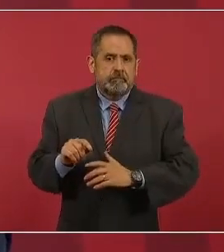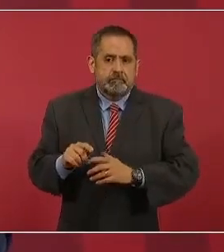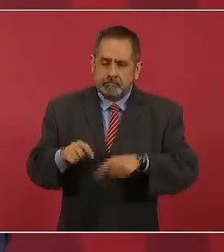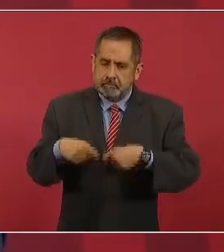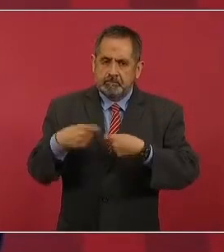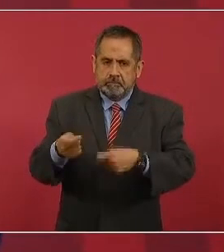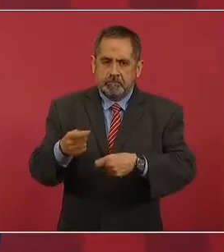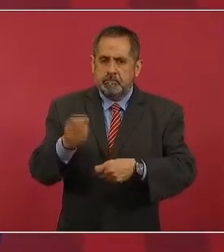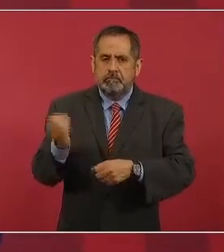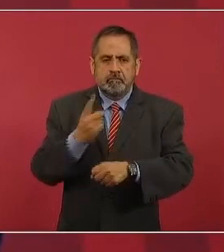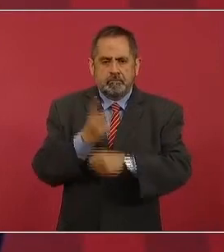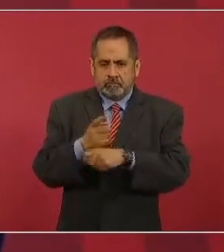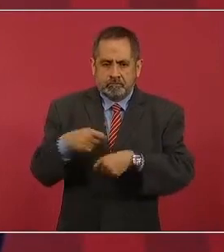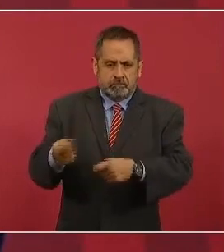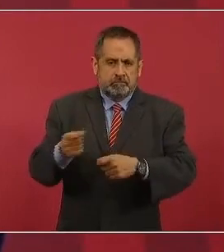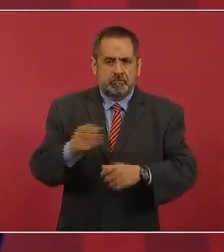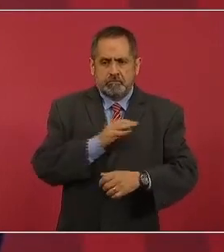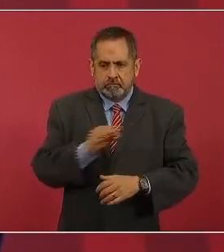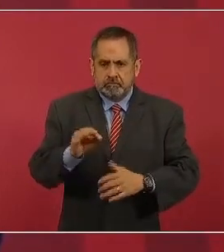se les va a dar la oportunidad.